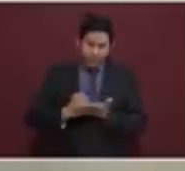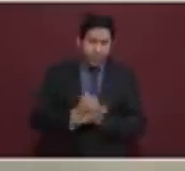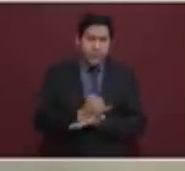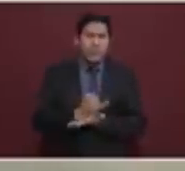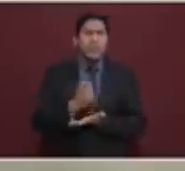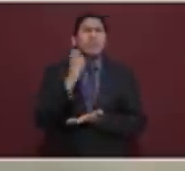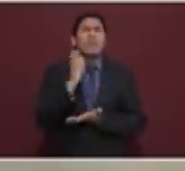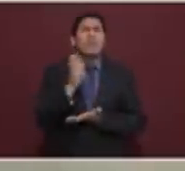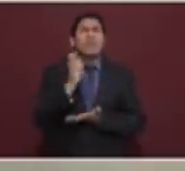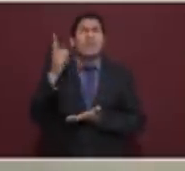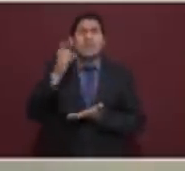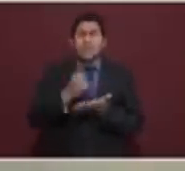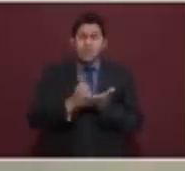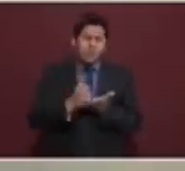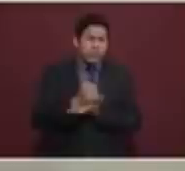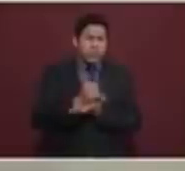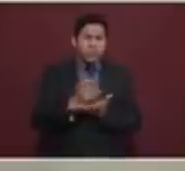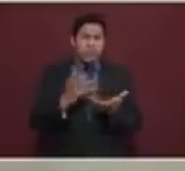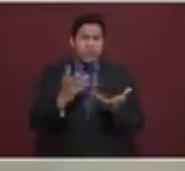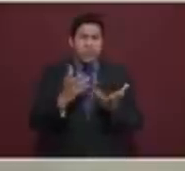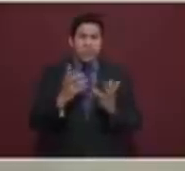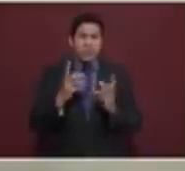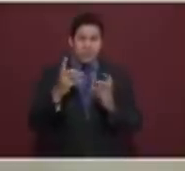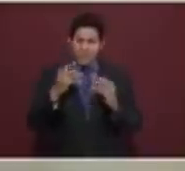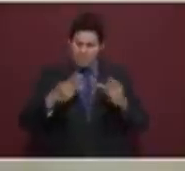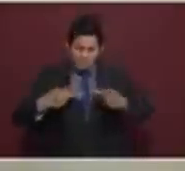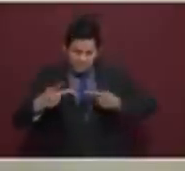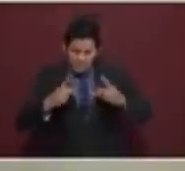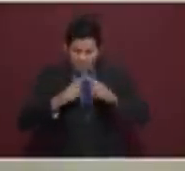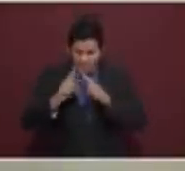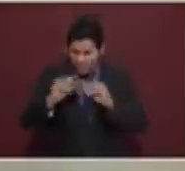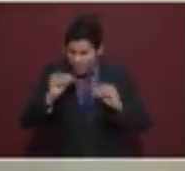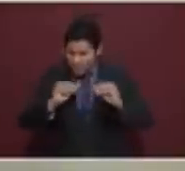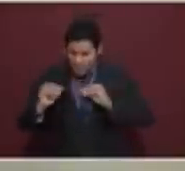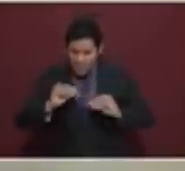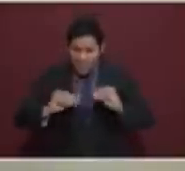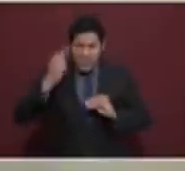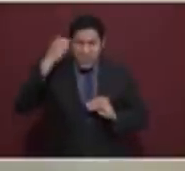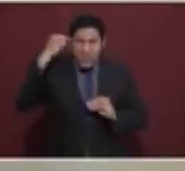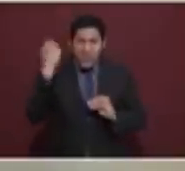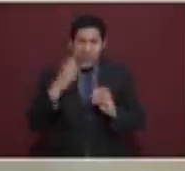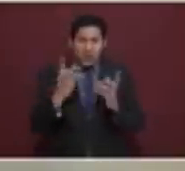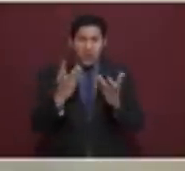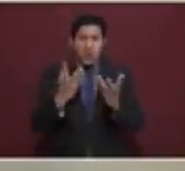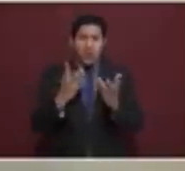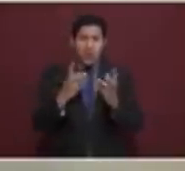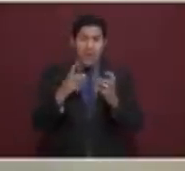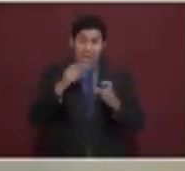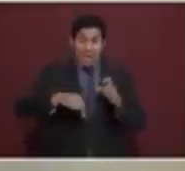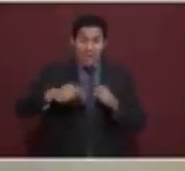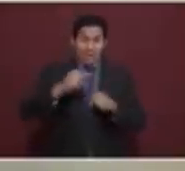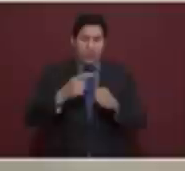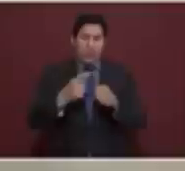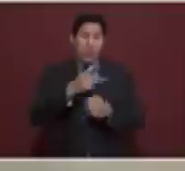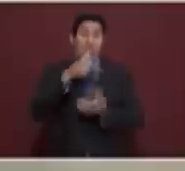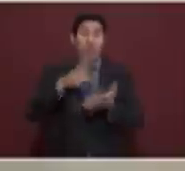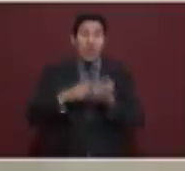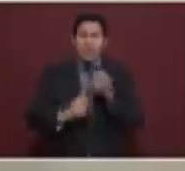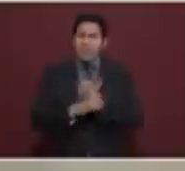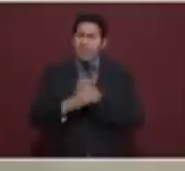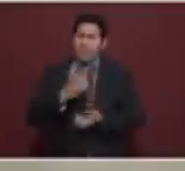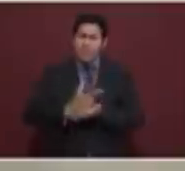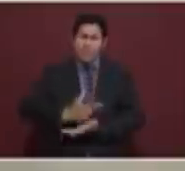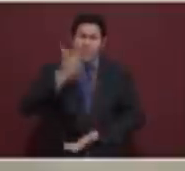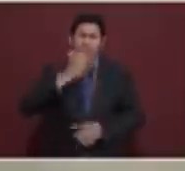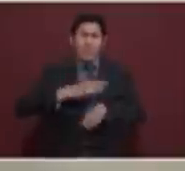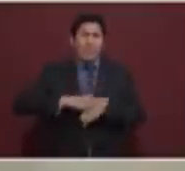aplicar la estrategia la calificación de región prioritaria y hemos tenido días